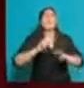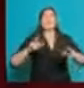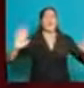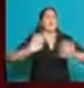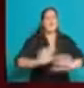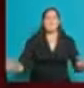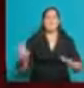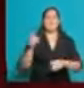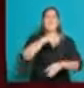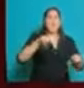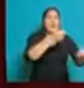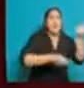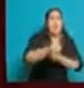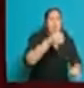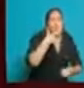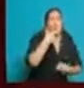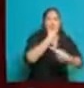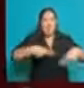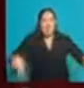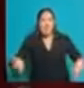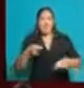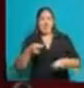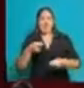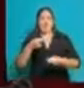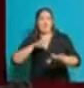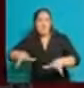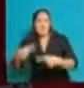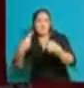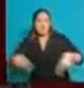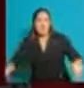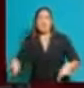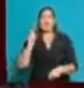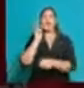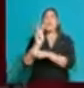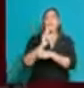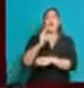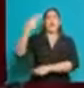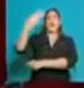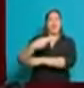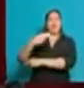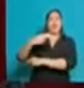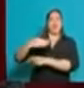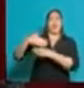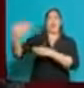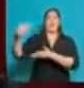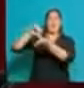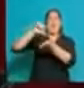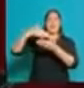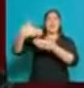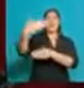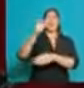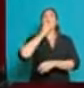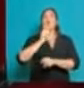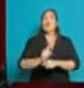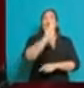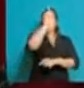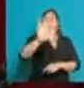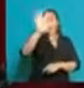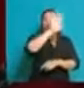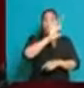También estamos frenando la entrada de las bandas por nuestras fronteras, como en la frontera norte, que ahora, con el apoyo